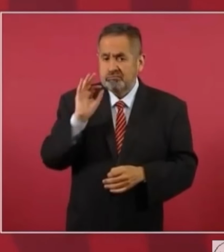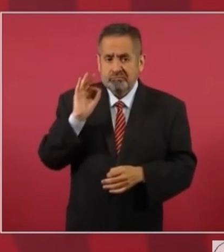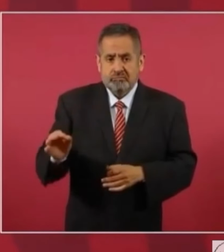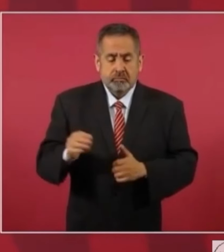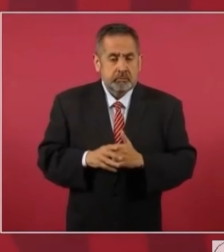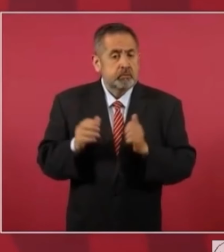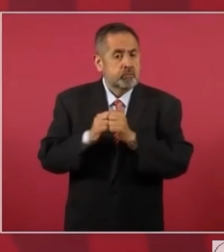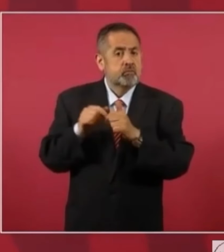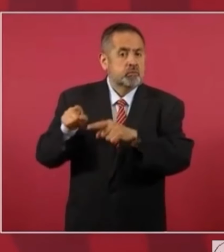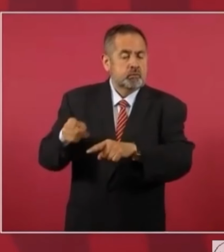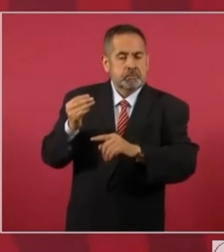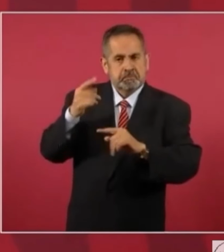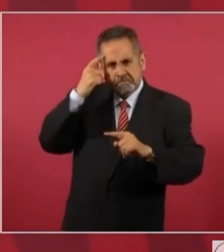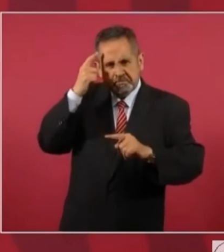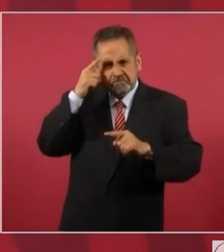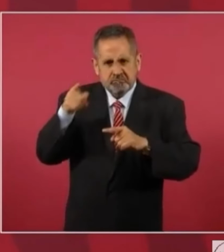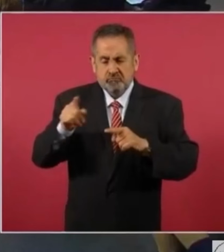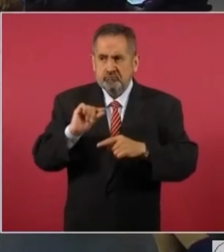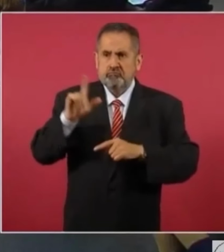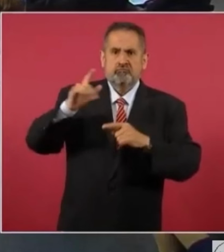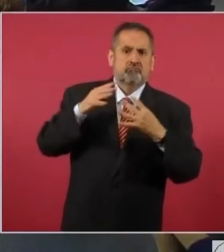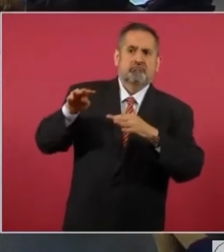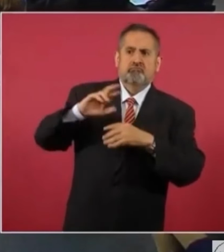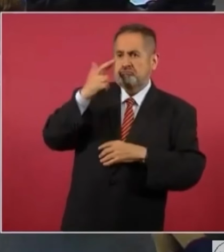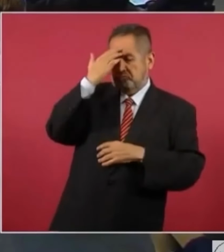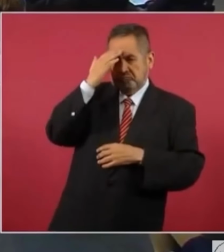con mucho prestigio